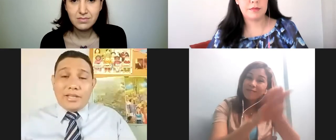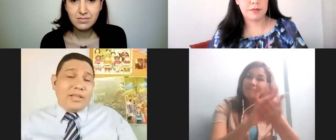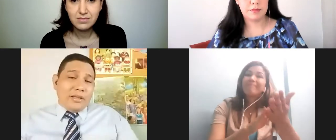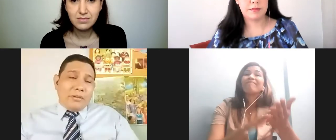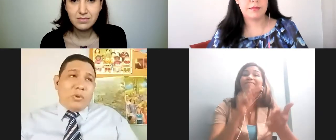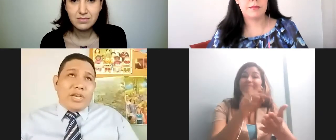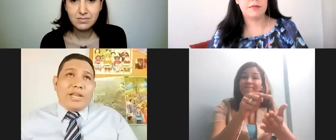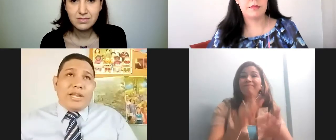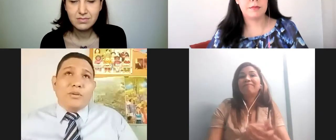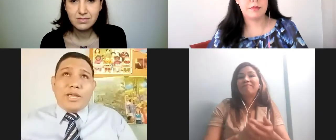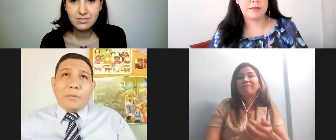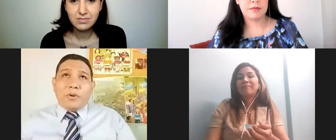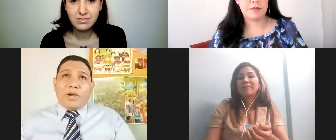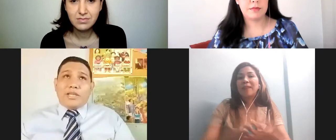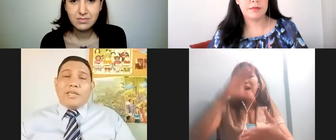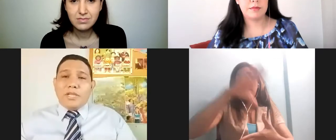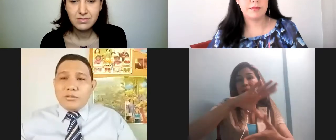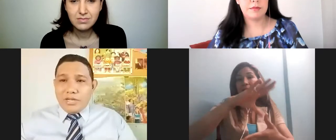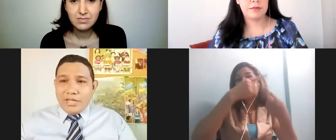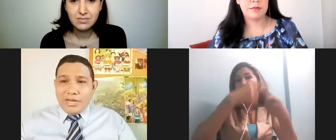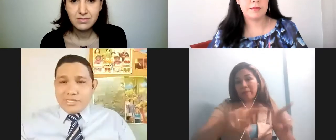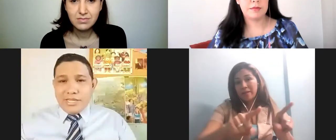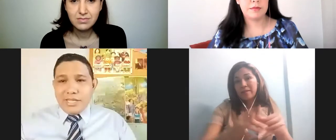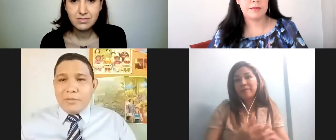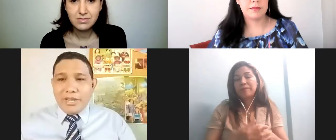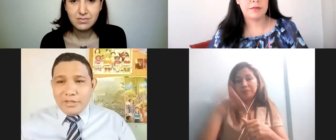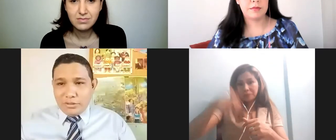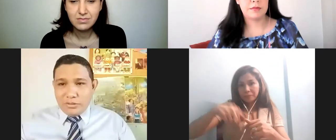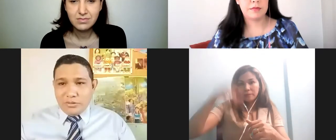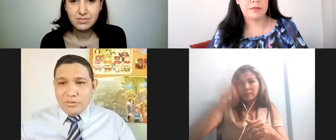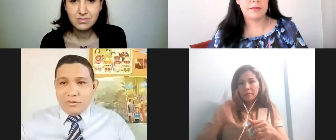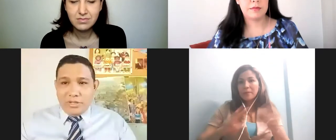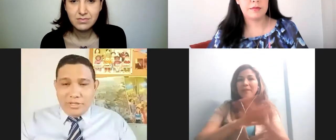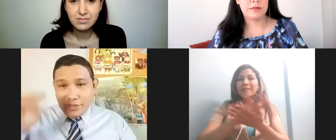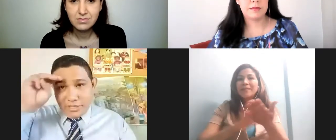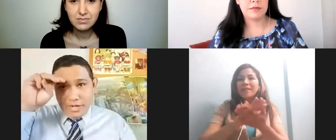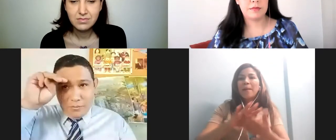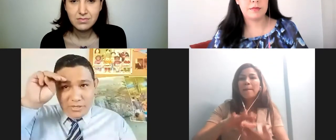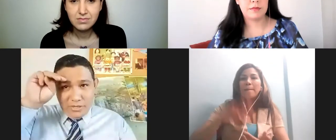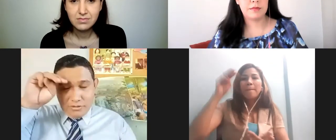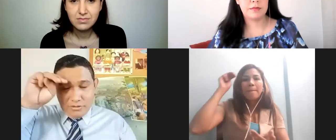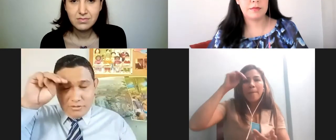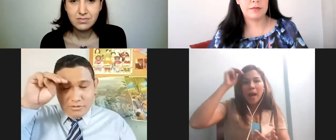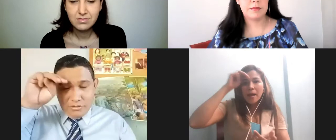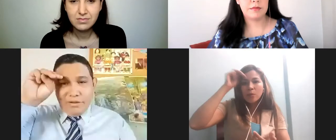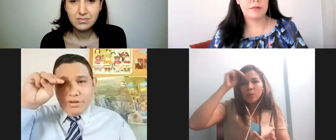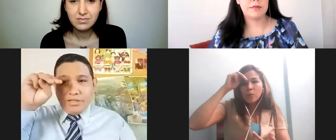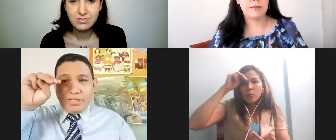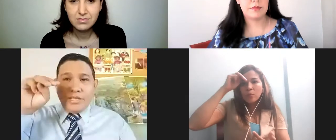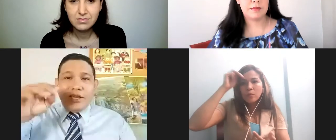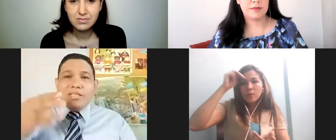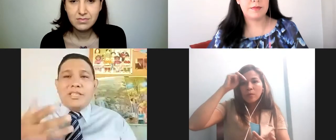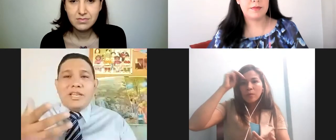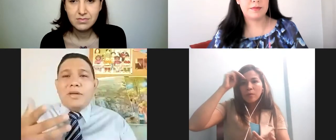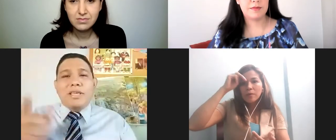americana. Podría darte un ejemplo. Aquí en Venezuela la seña de maestro es la M en la